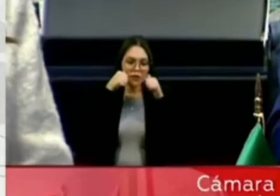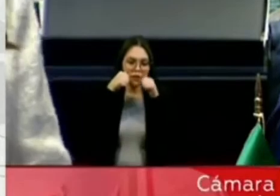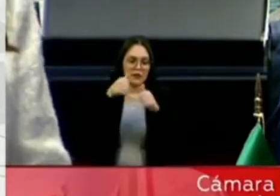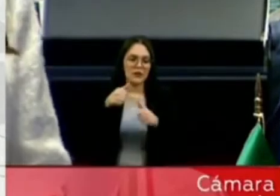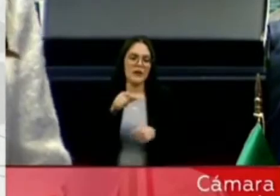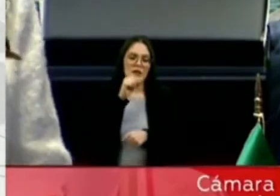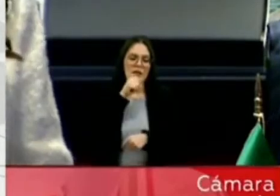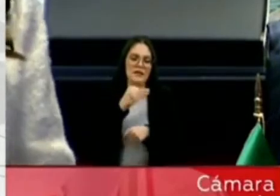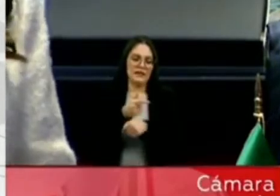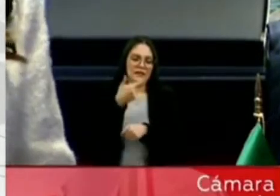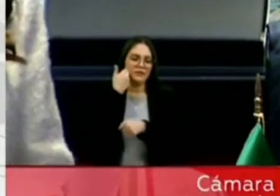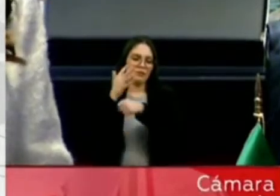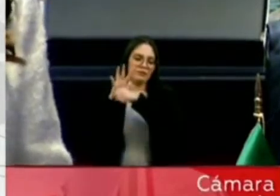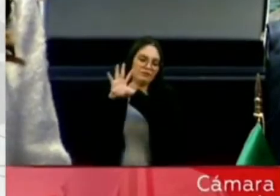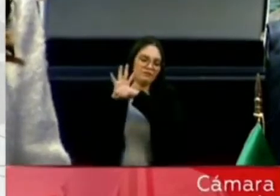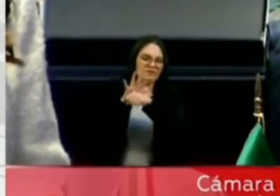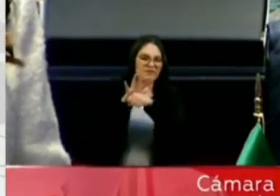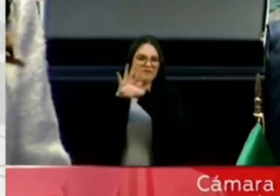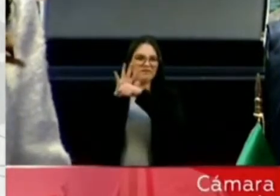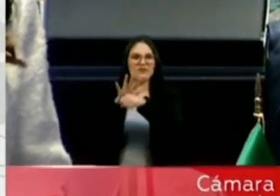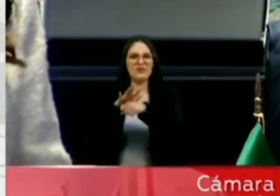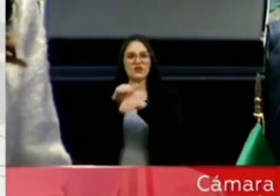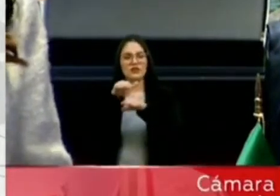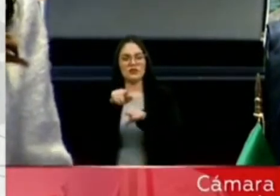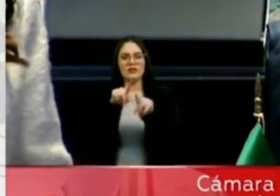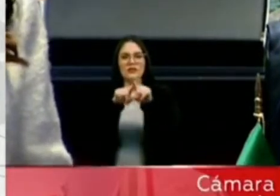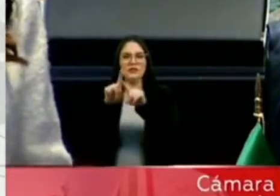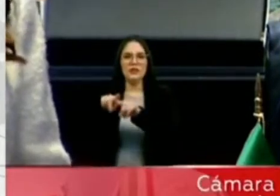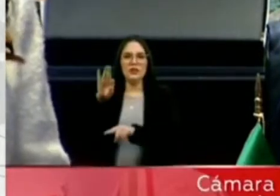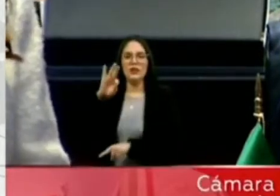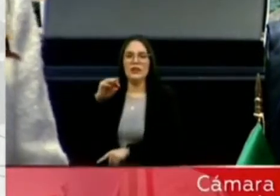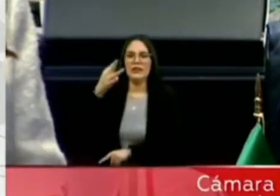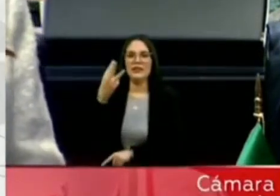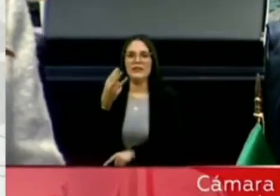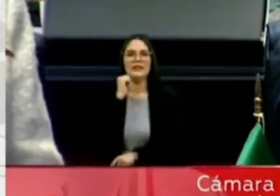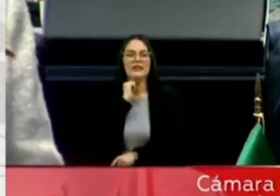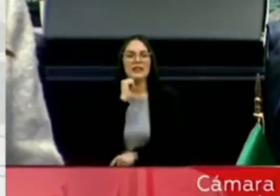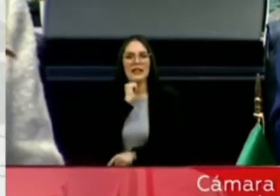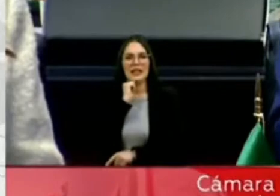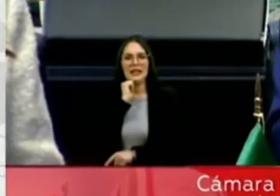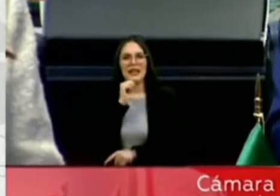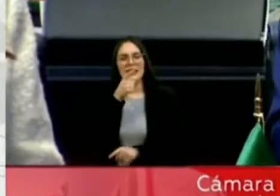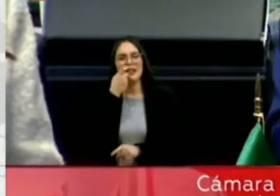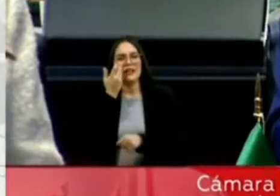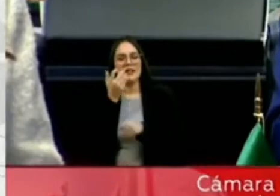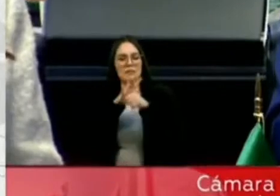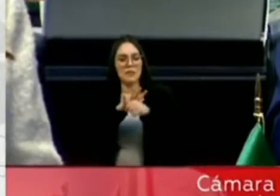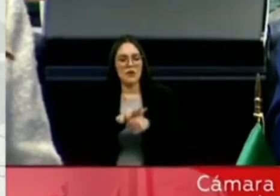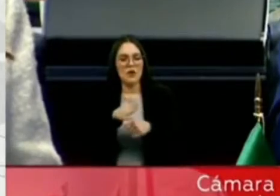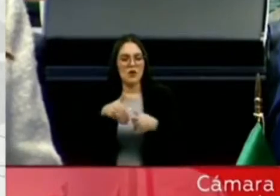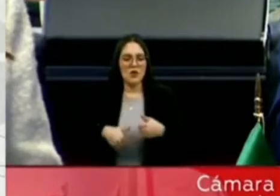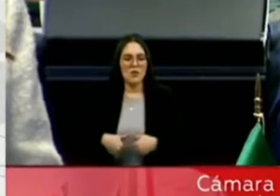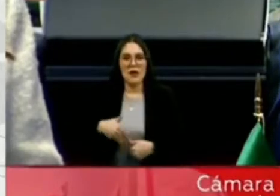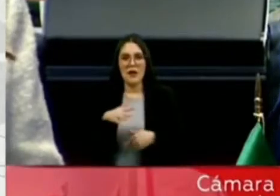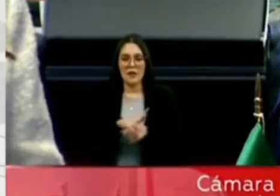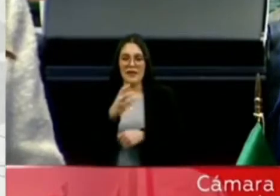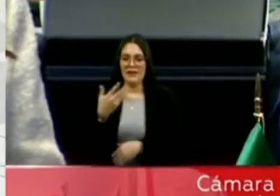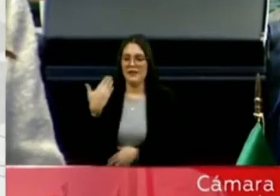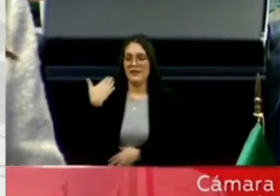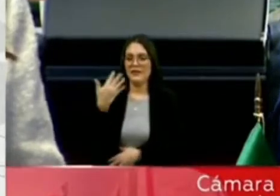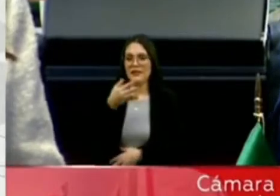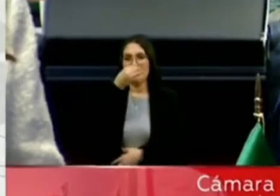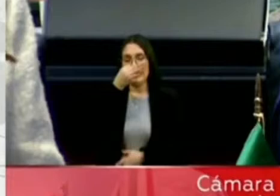de presión que le quieren hacer a los 43 senadores de la oposición, Hace unos minutos, el Instituto